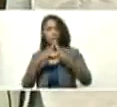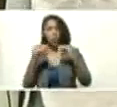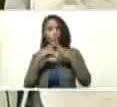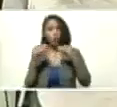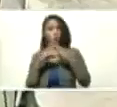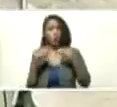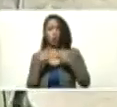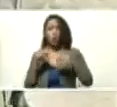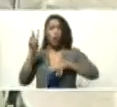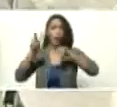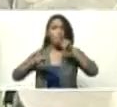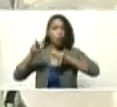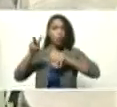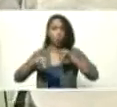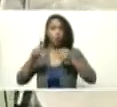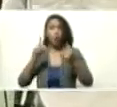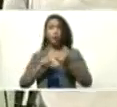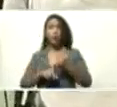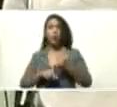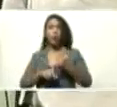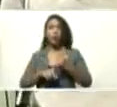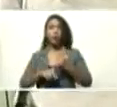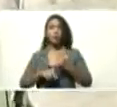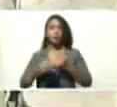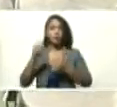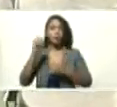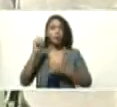todo, exposiciones, foros,